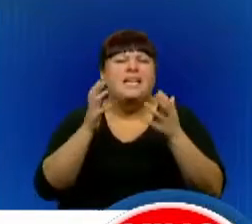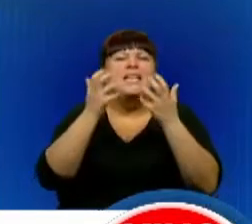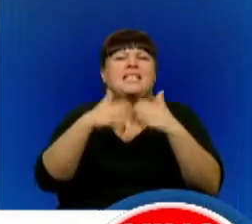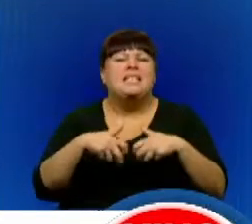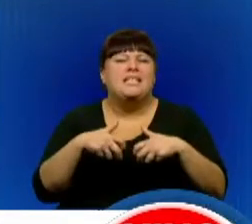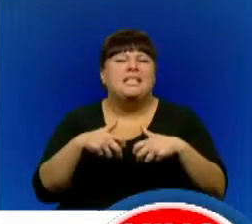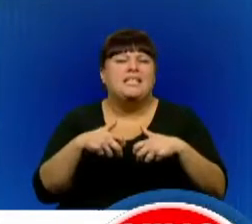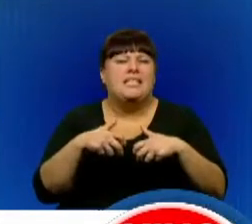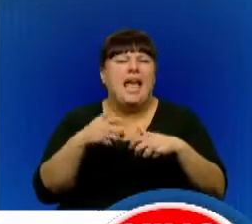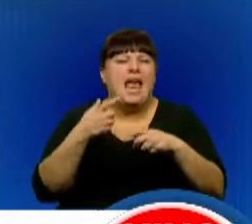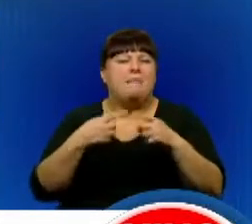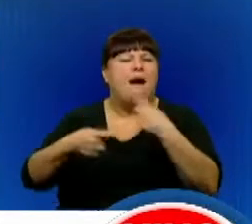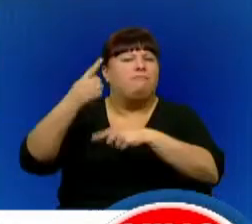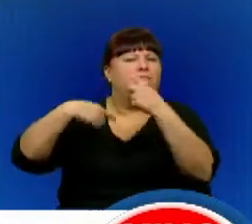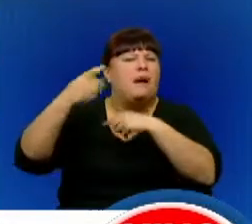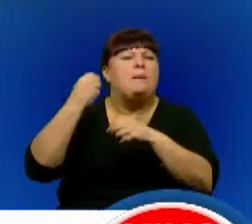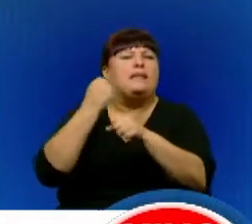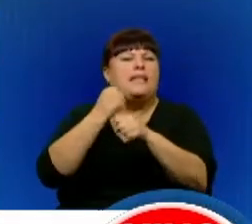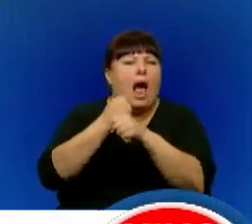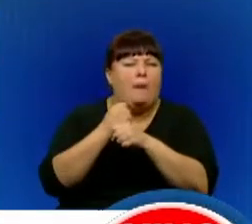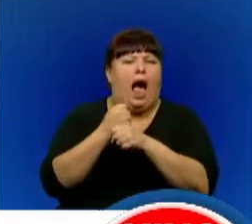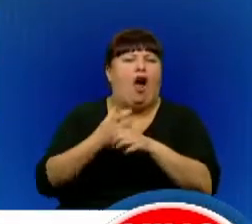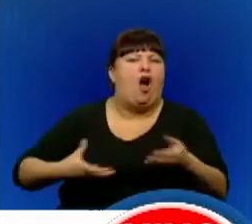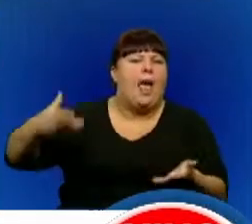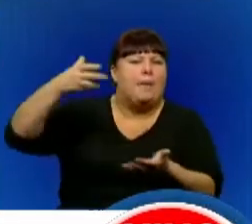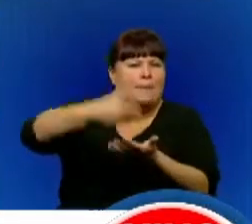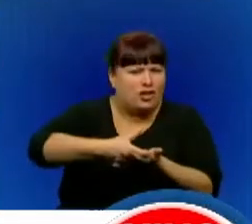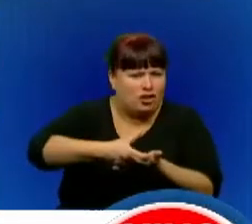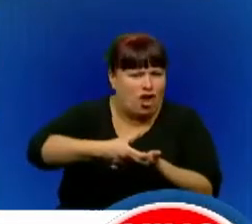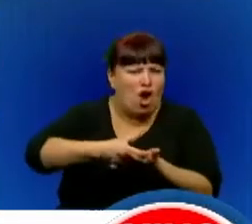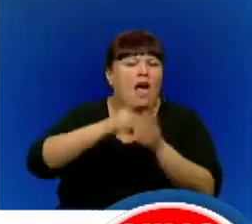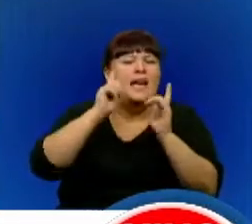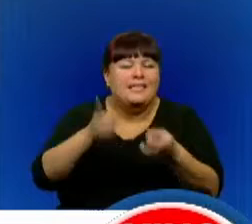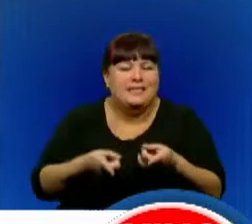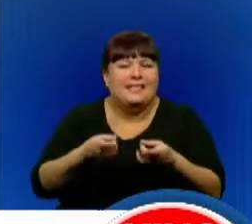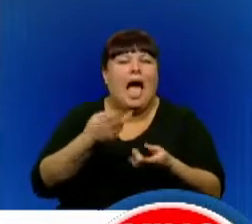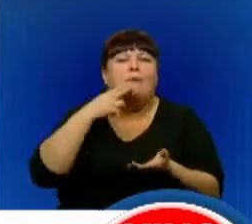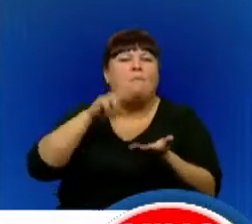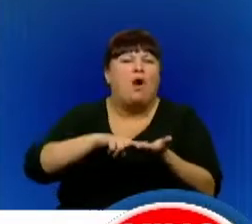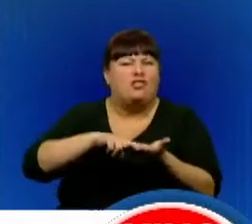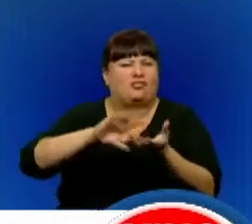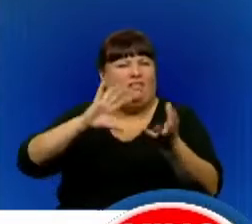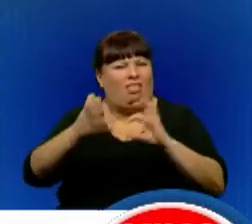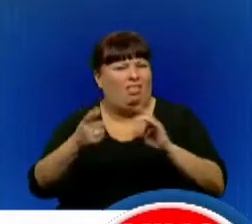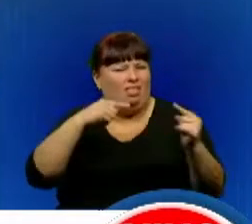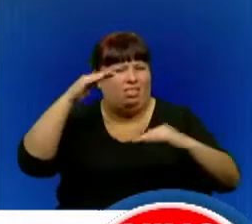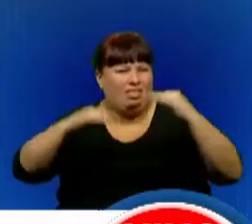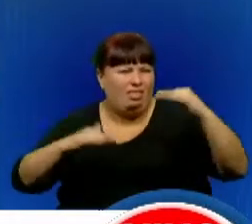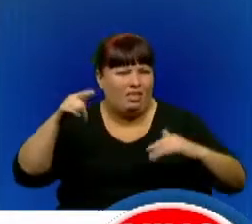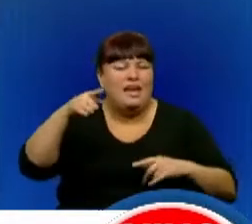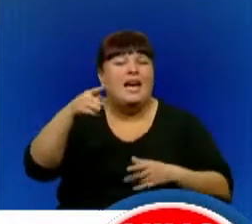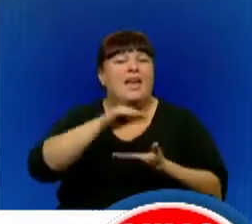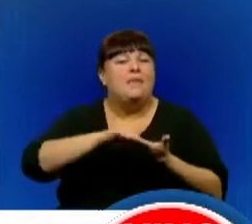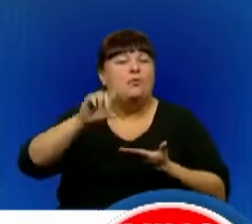sistema regresivo al empleo y a la inversión y consolida los impuestos distorsivos. Ha dicho el